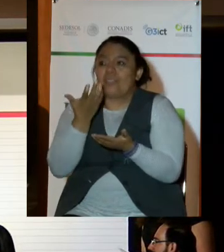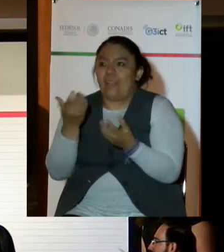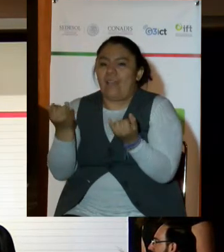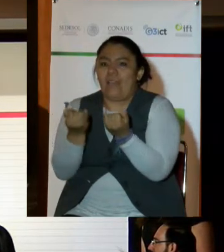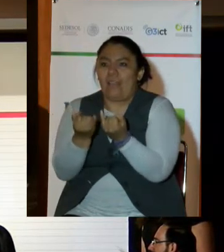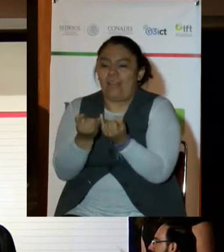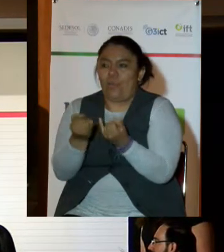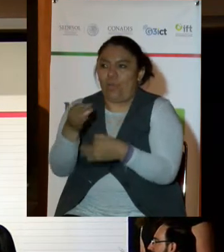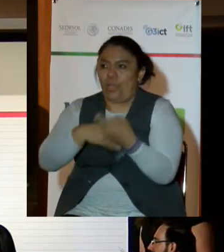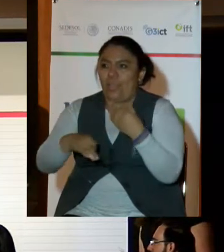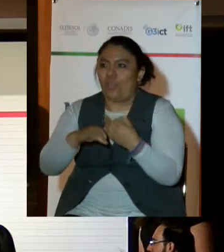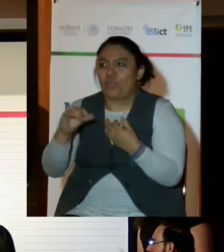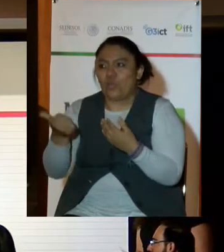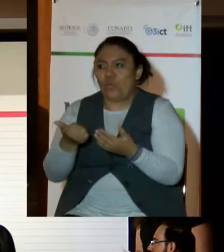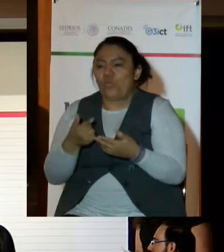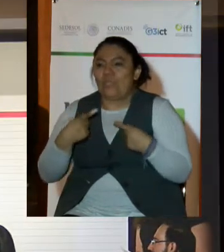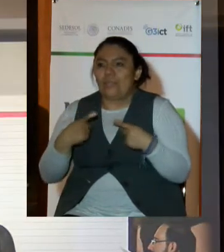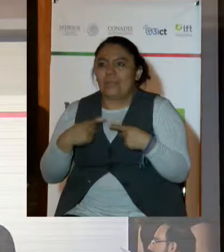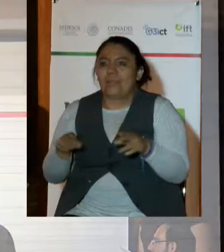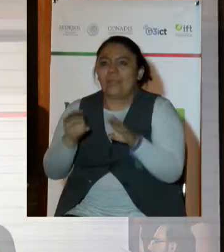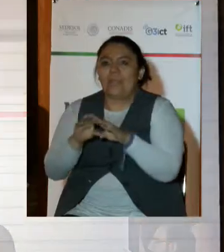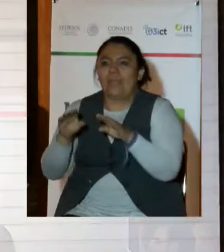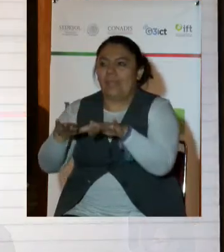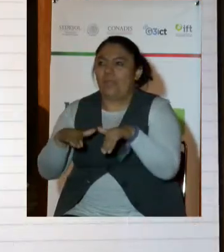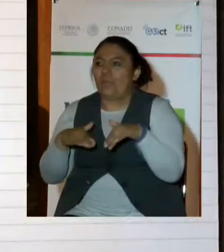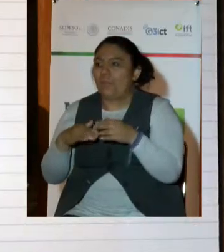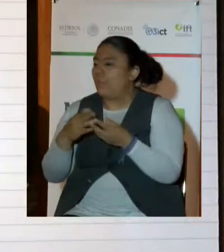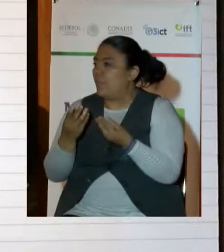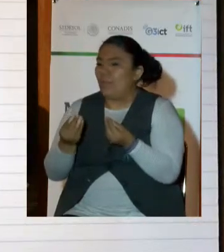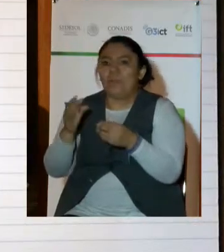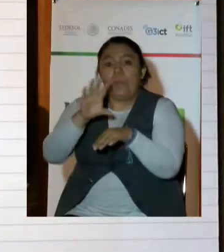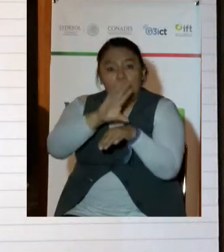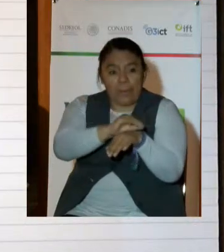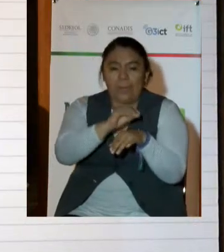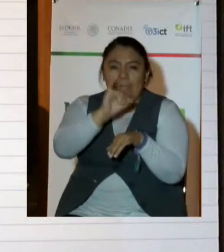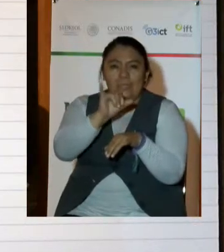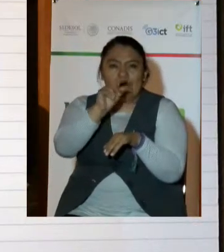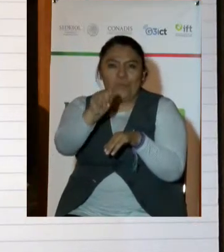Bueno, pues me cede la palabra el maestro Toledano, cosa que agradezco mucho.